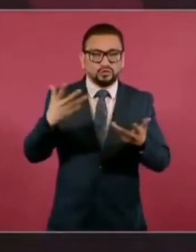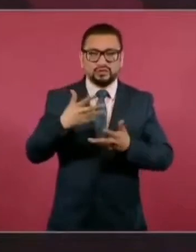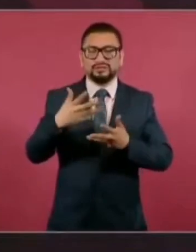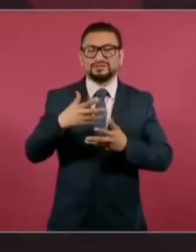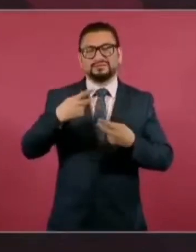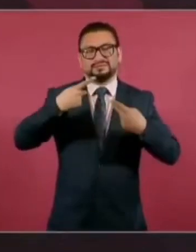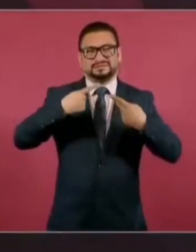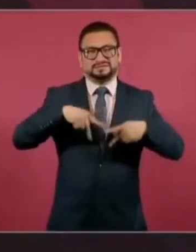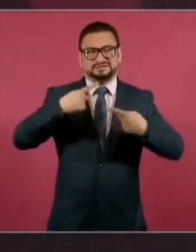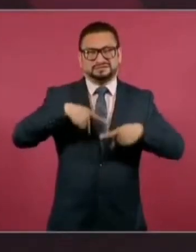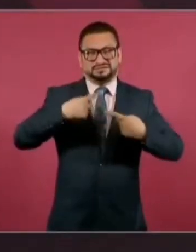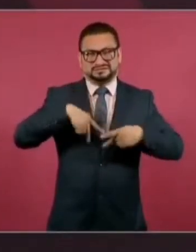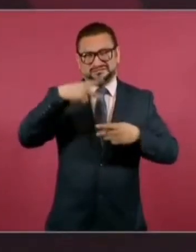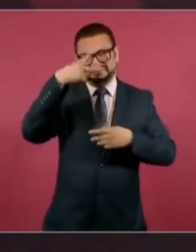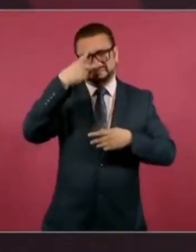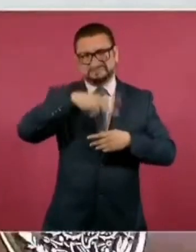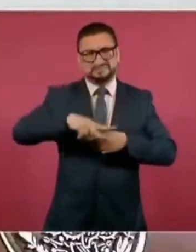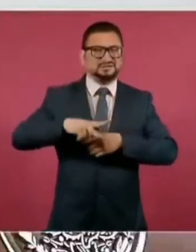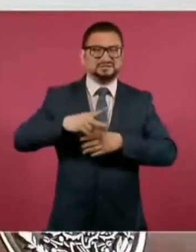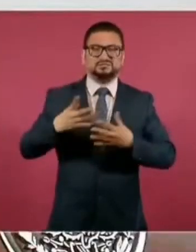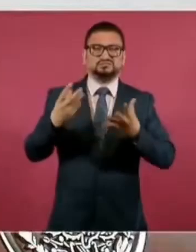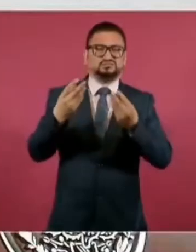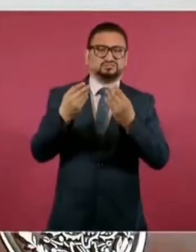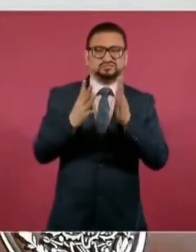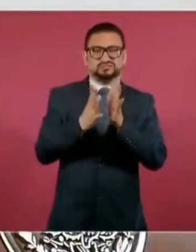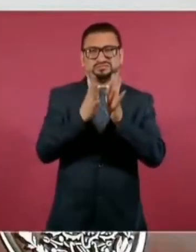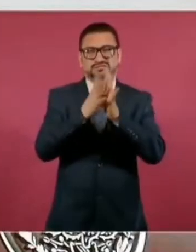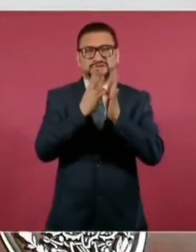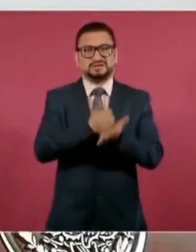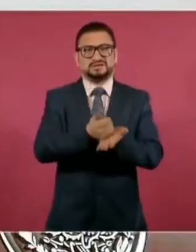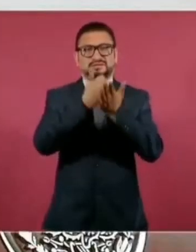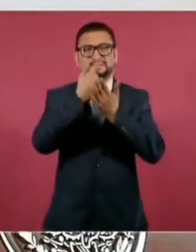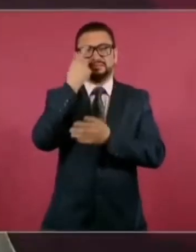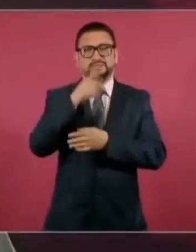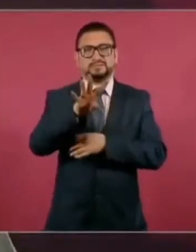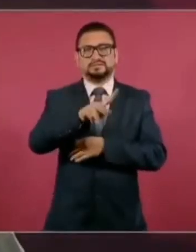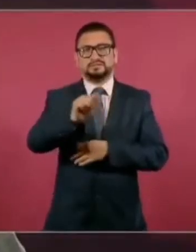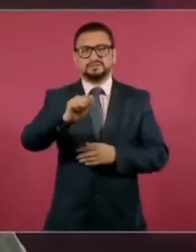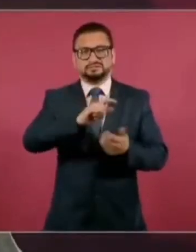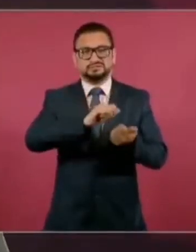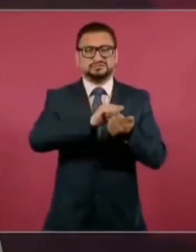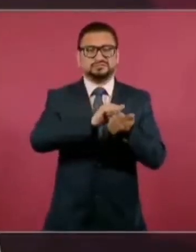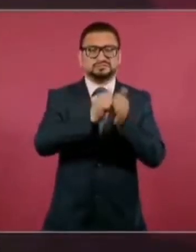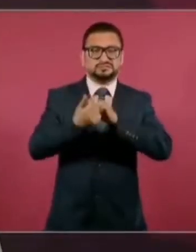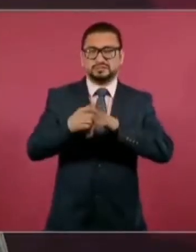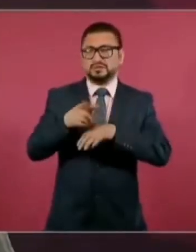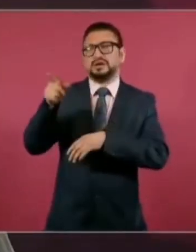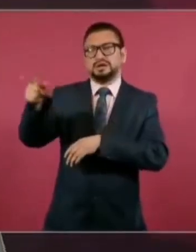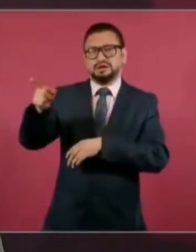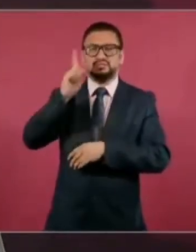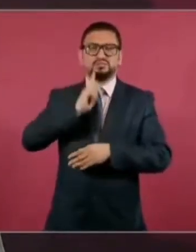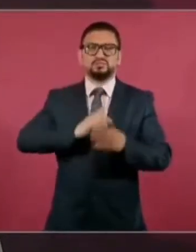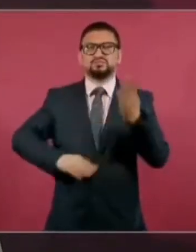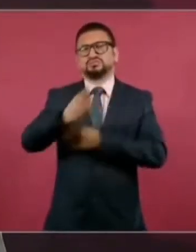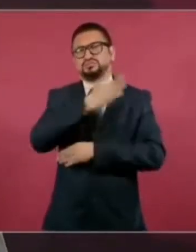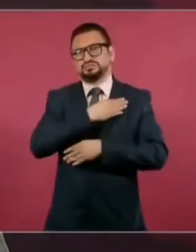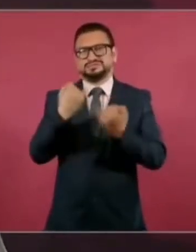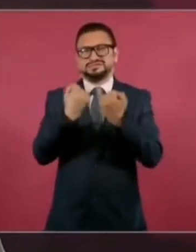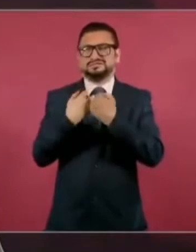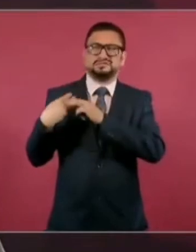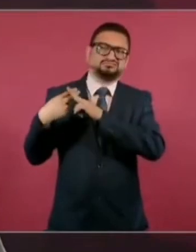Millones de mexicanos han participado en esta transformación y ella ha participado desde hace